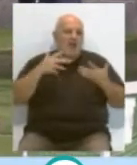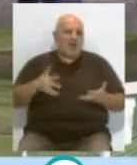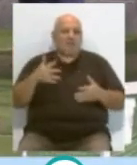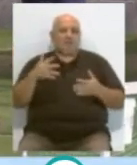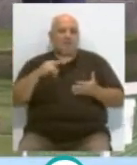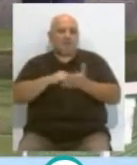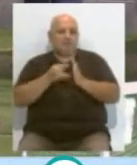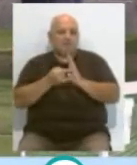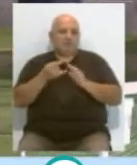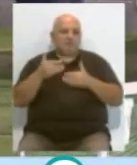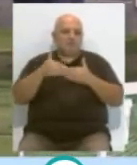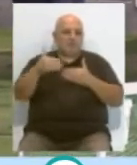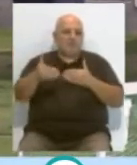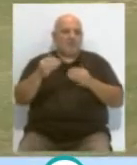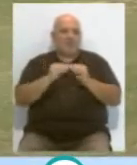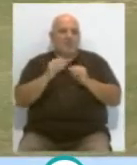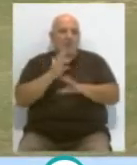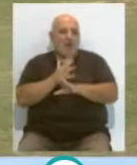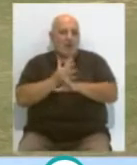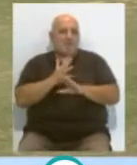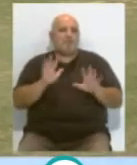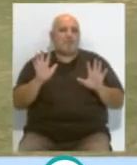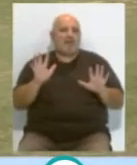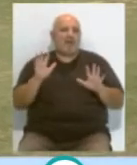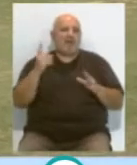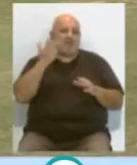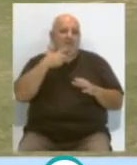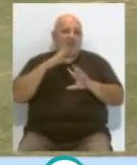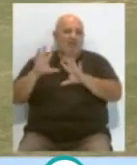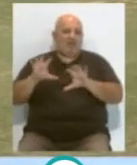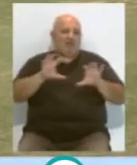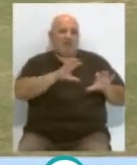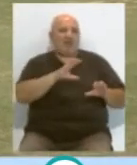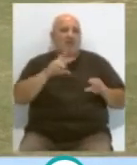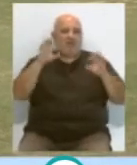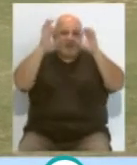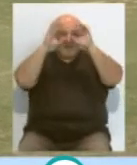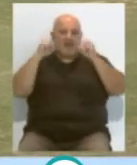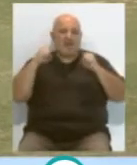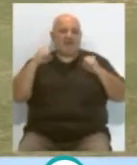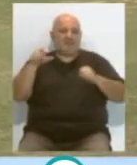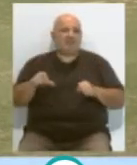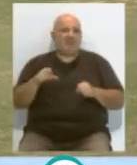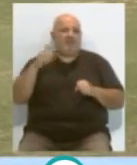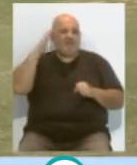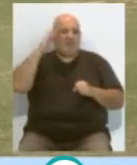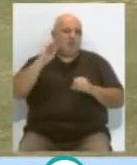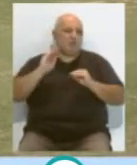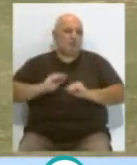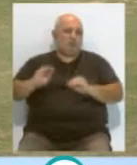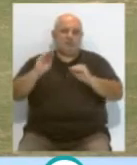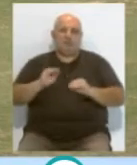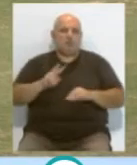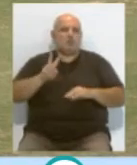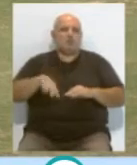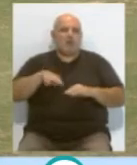ese planteamiento, con esa forma de jugar, pero claro, todos conocemos que Álvaro tiene una filosofía y no se mueve